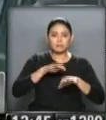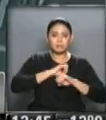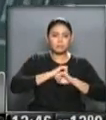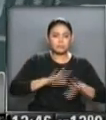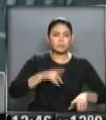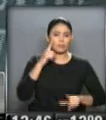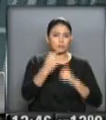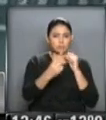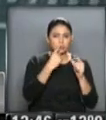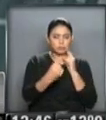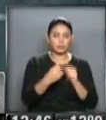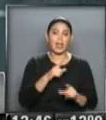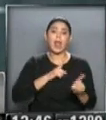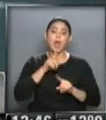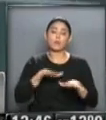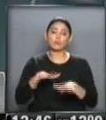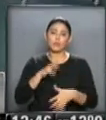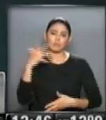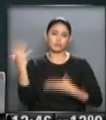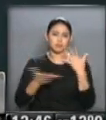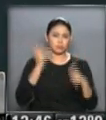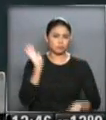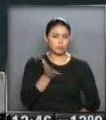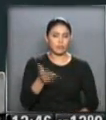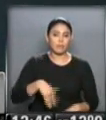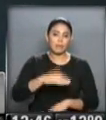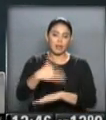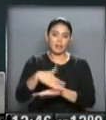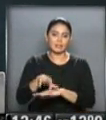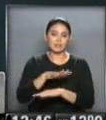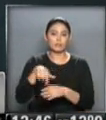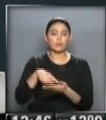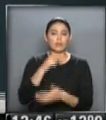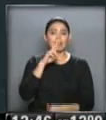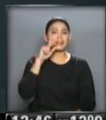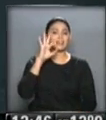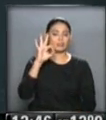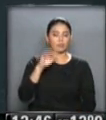esta ola de protestas, en algunos casos muy violentas, sobre todo por las calles de Río de Janeiro.